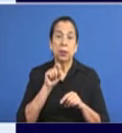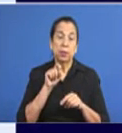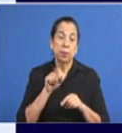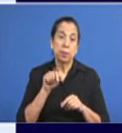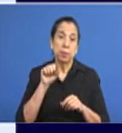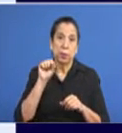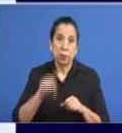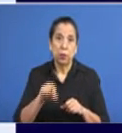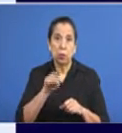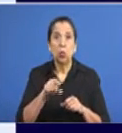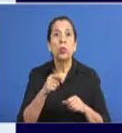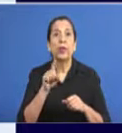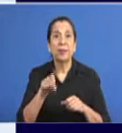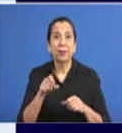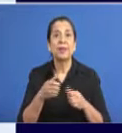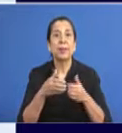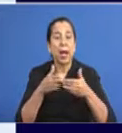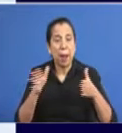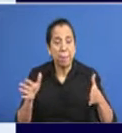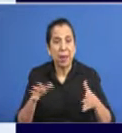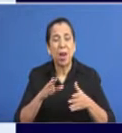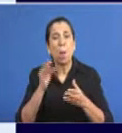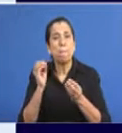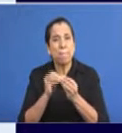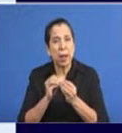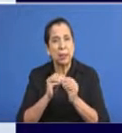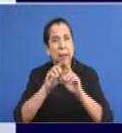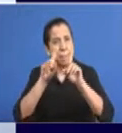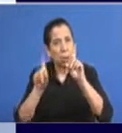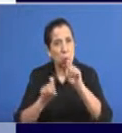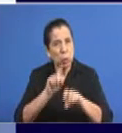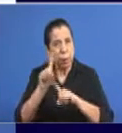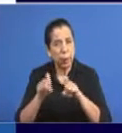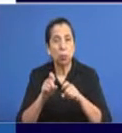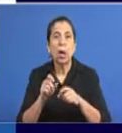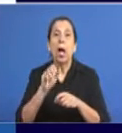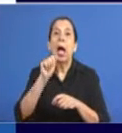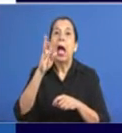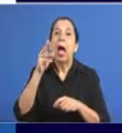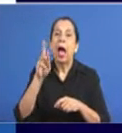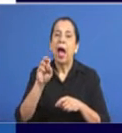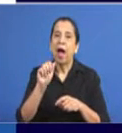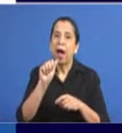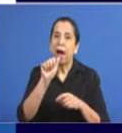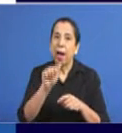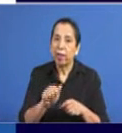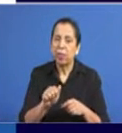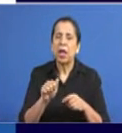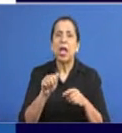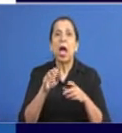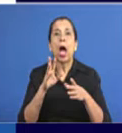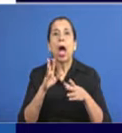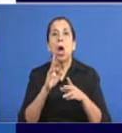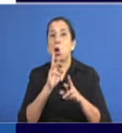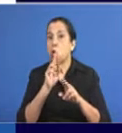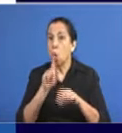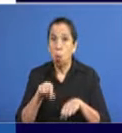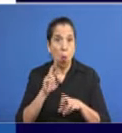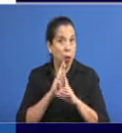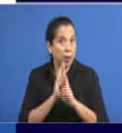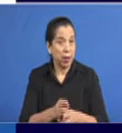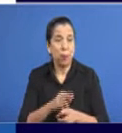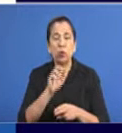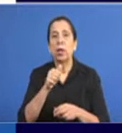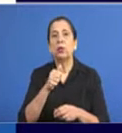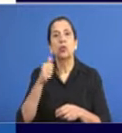y Andrea no te pueda solventar las mismas, pues, porque inmediatamente va a pasar tu consulta a un ejecutivo de servicios que